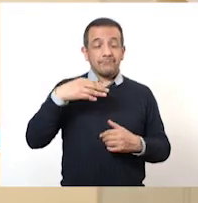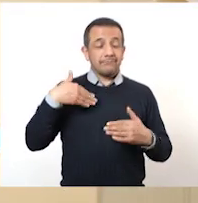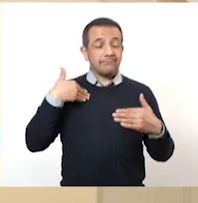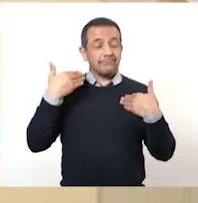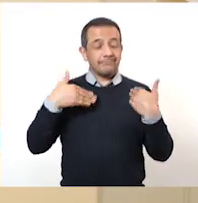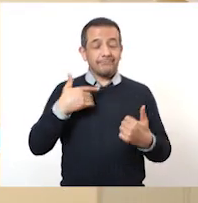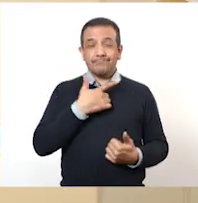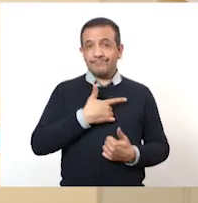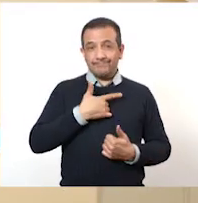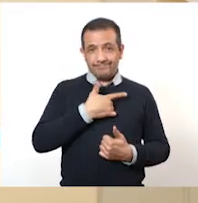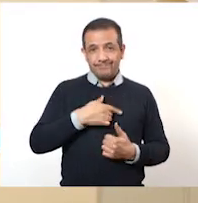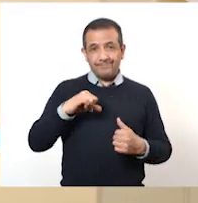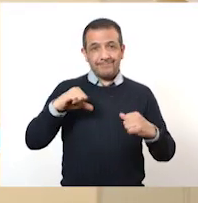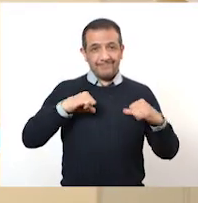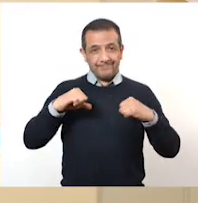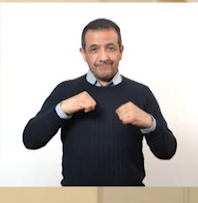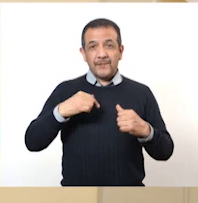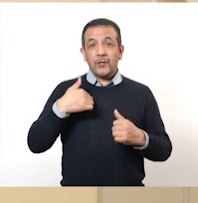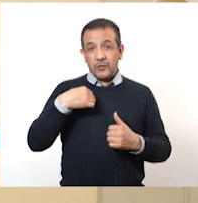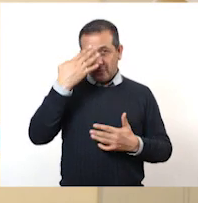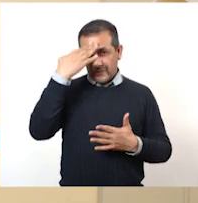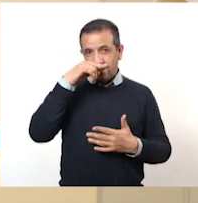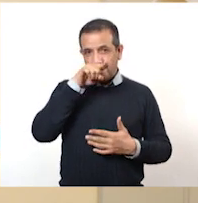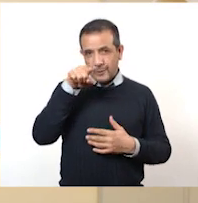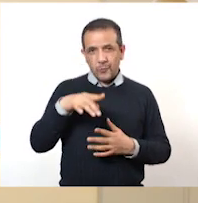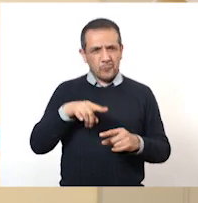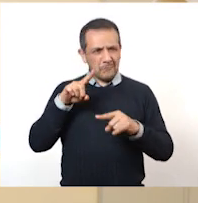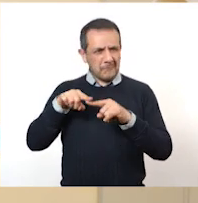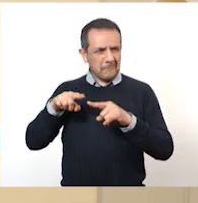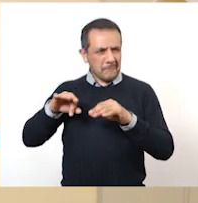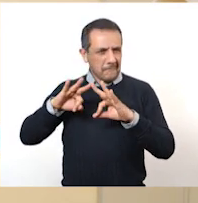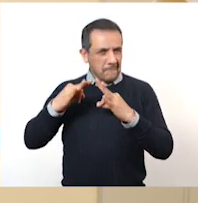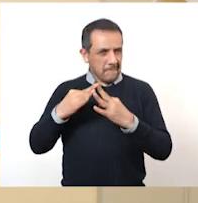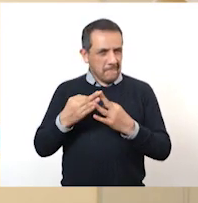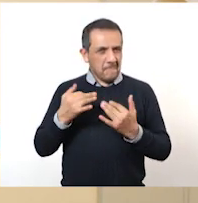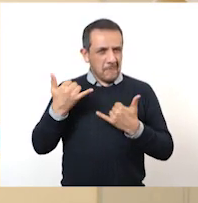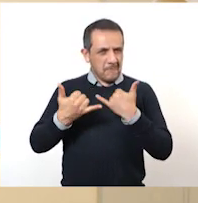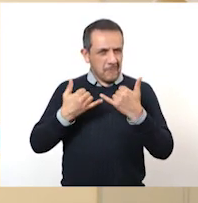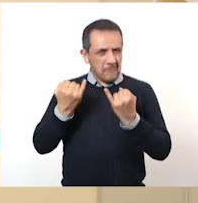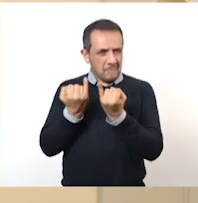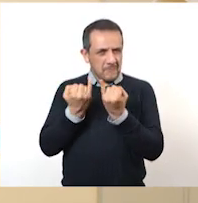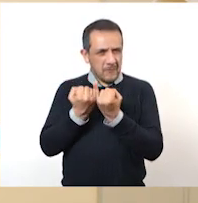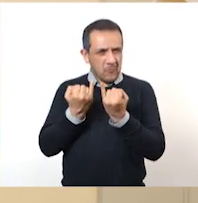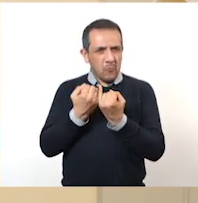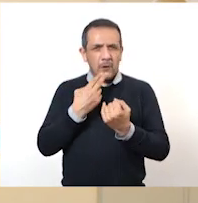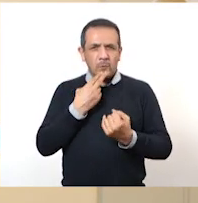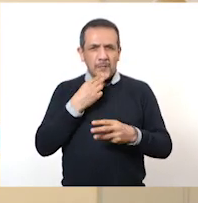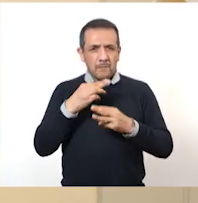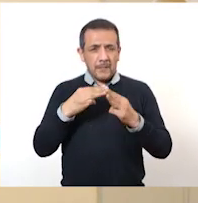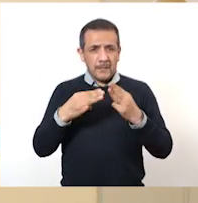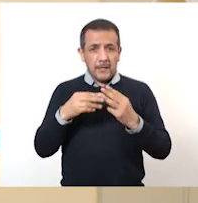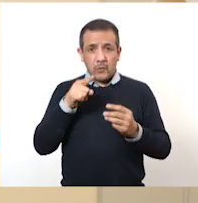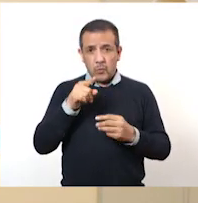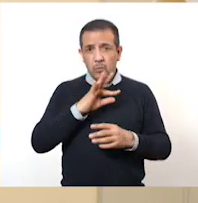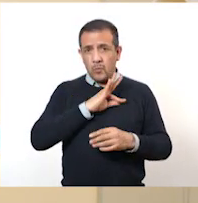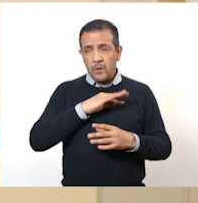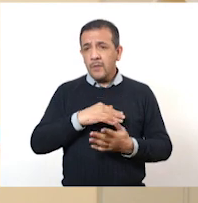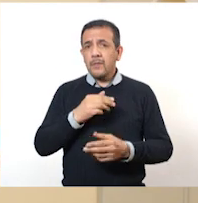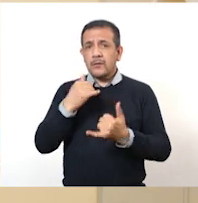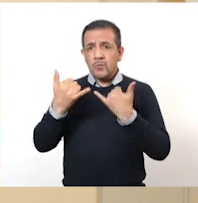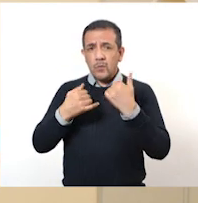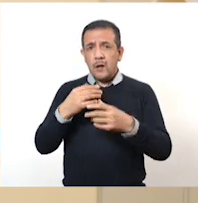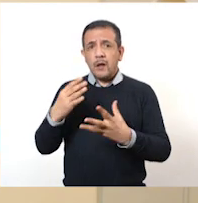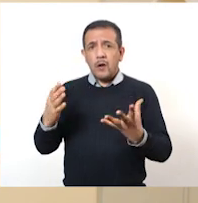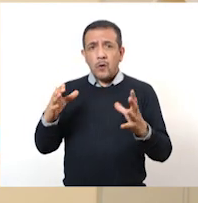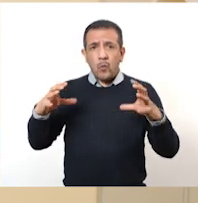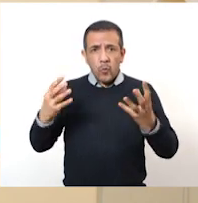Espero te haya gustado esta actividad. Sé que vas a encontrar más variantes para ella. Recuerda jugarlo en